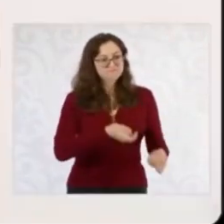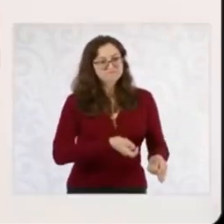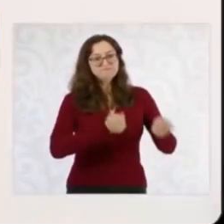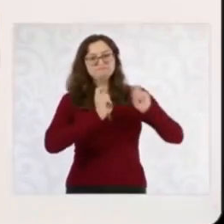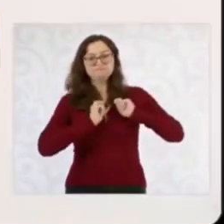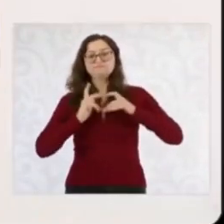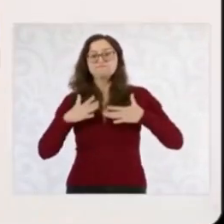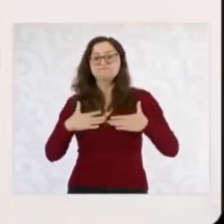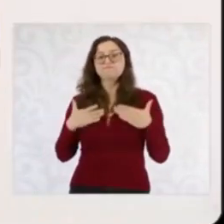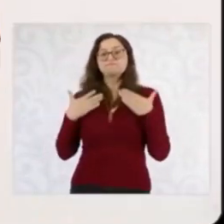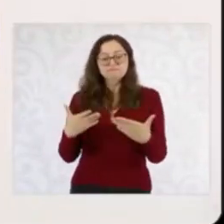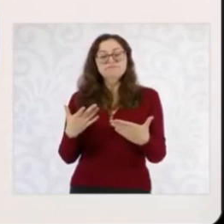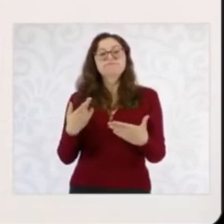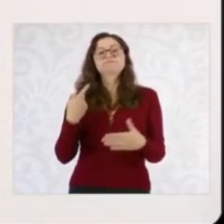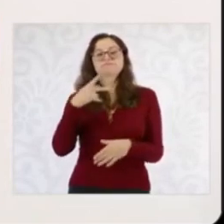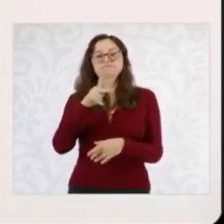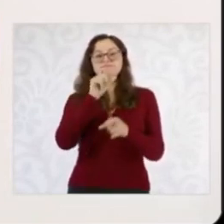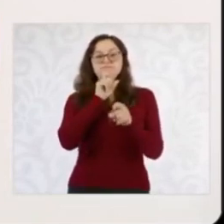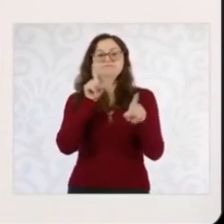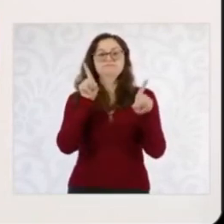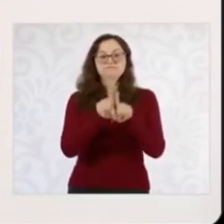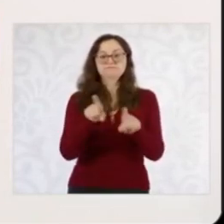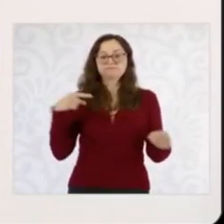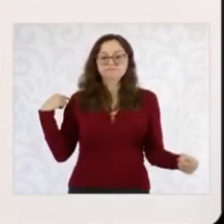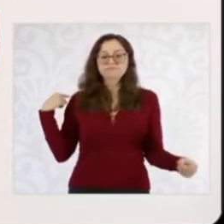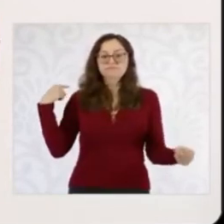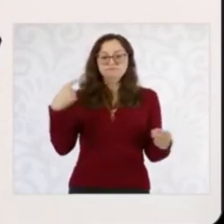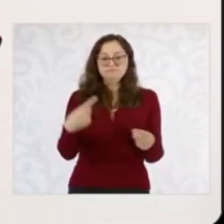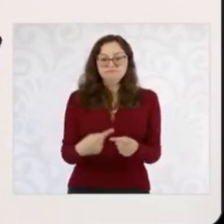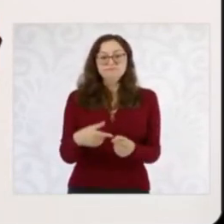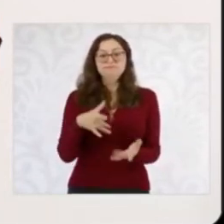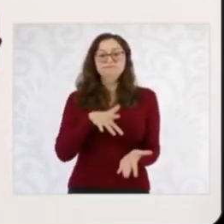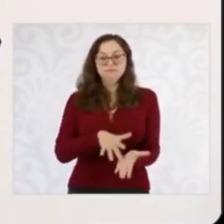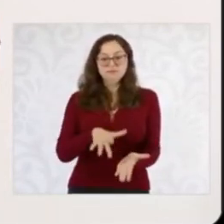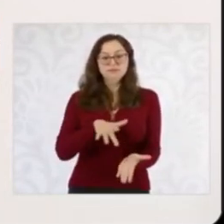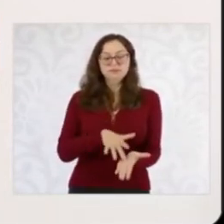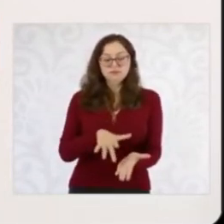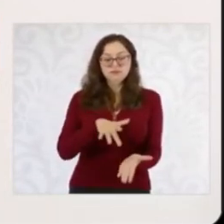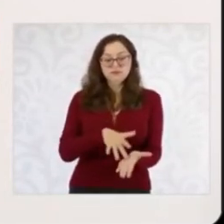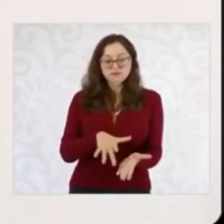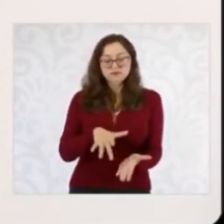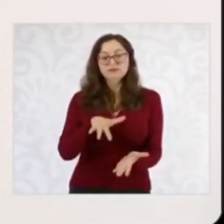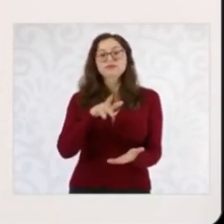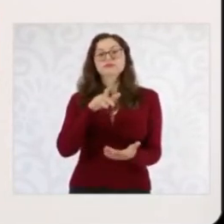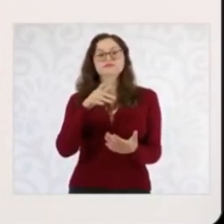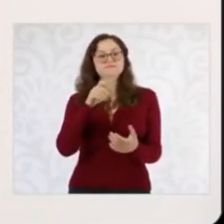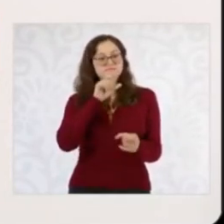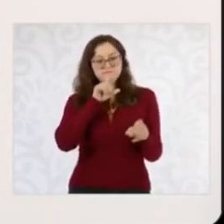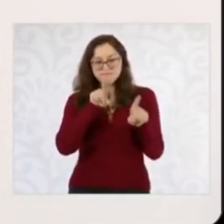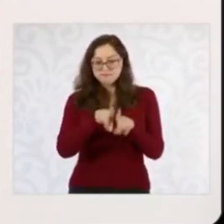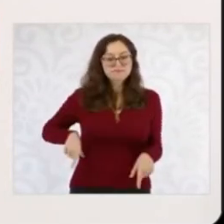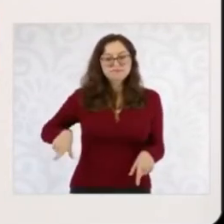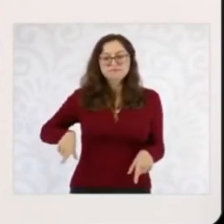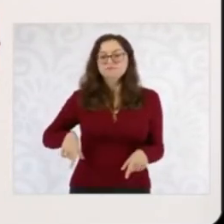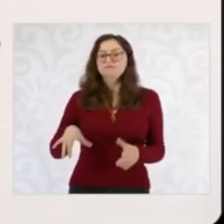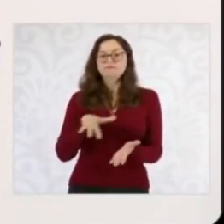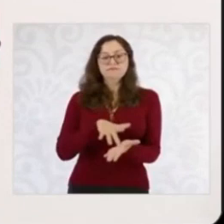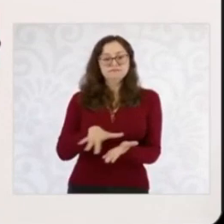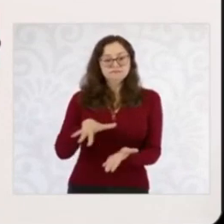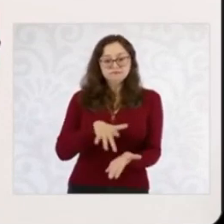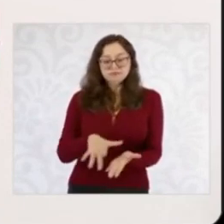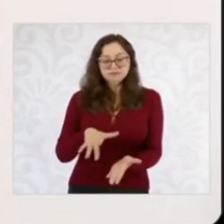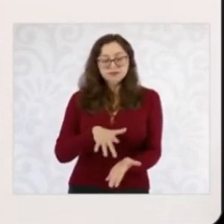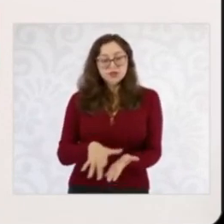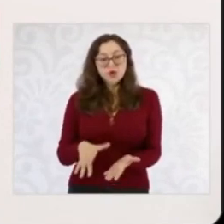no no había difusión habíamos muchos creadores de contenido aquí nuestra casa luce del siglo daba mucha información de esto pero como